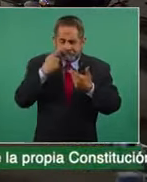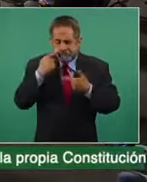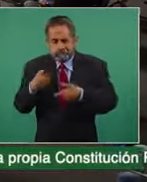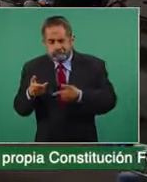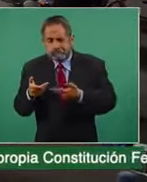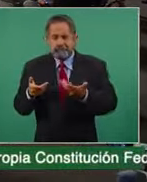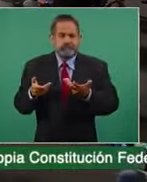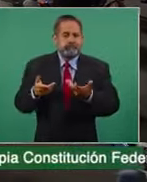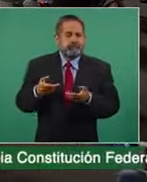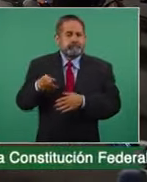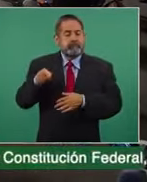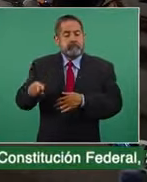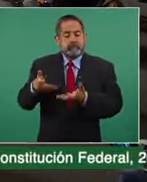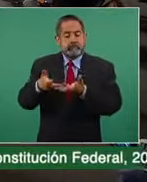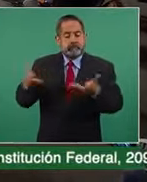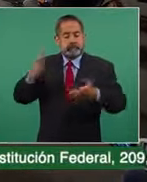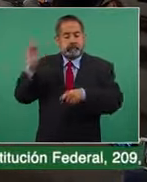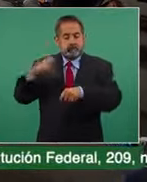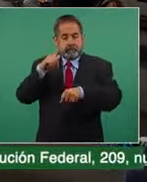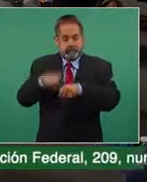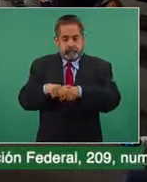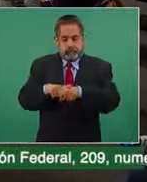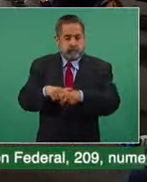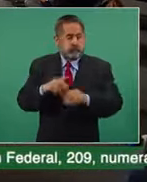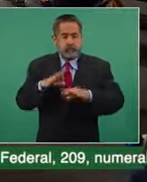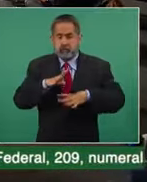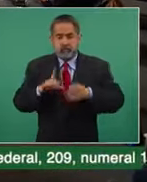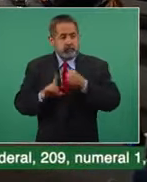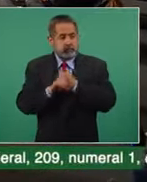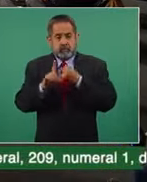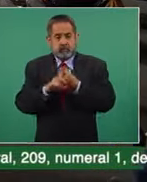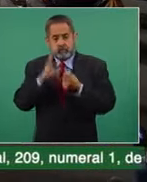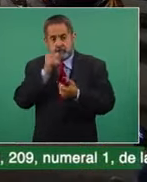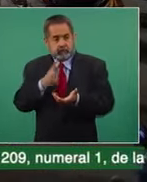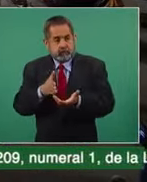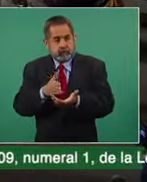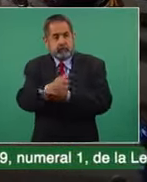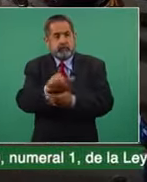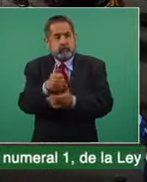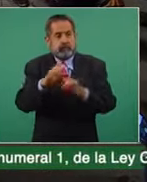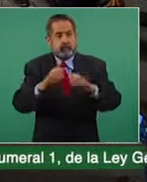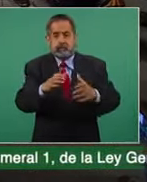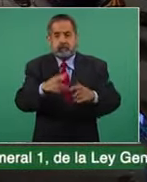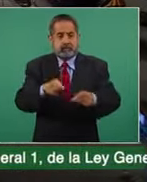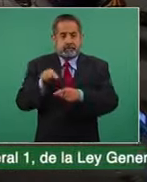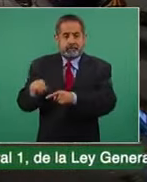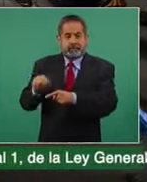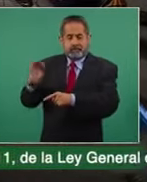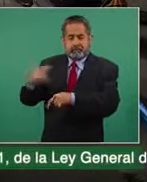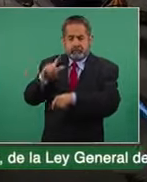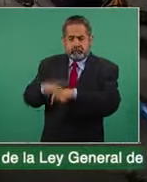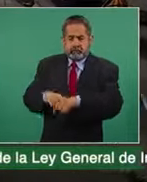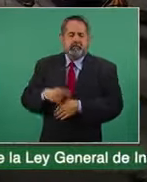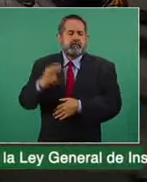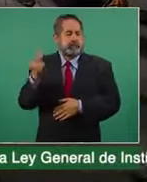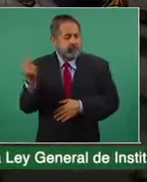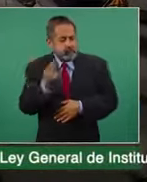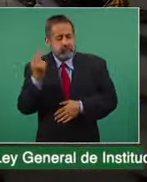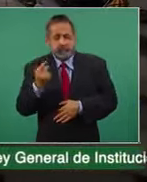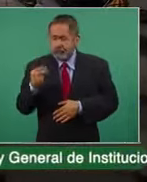sobre terrenos federales y no afecta a la propiedad comunal ni ninguna comunidad. Urge esta